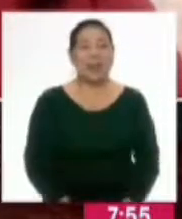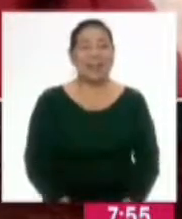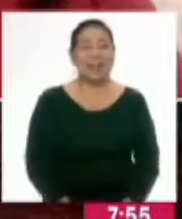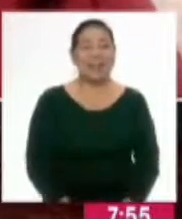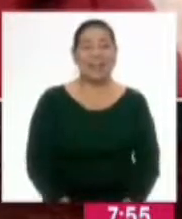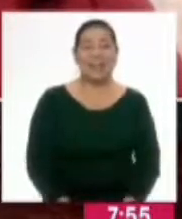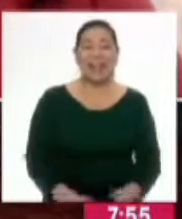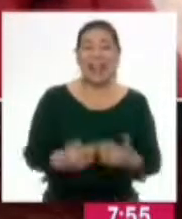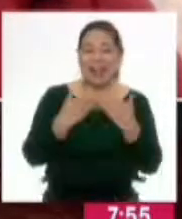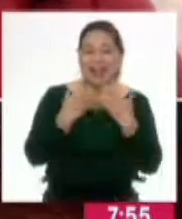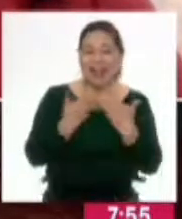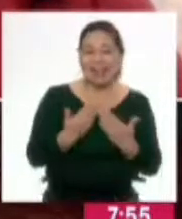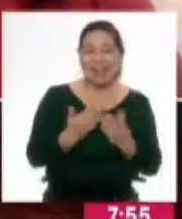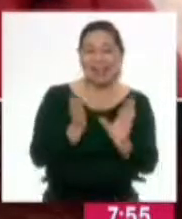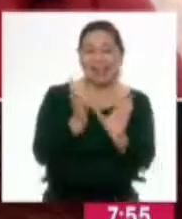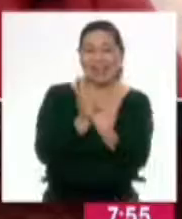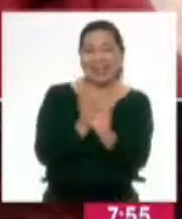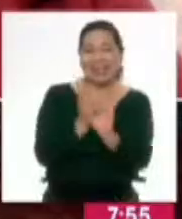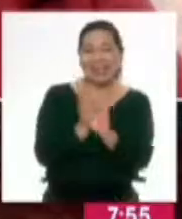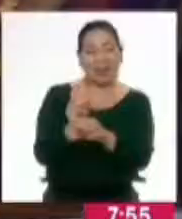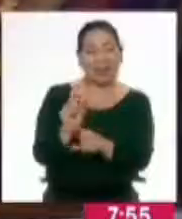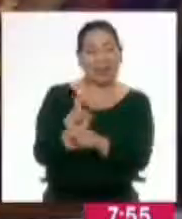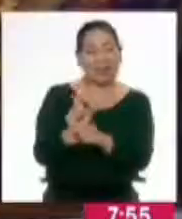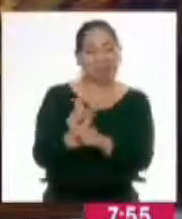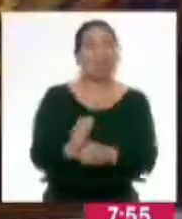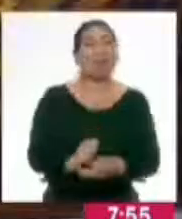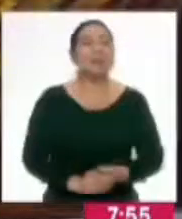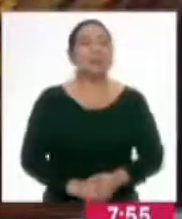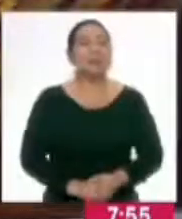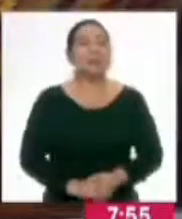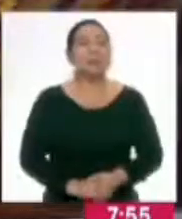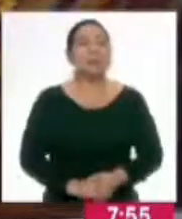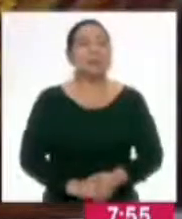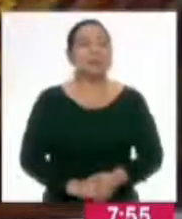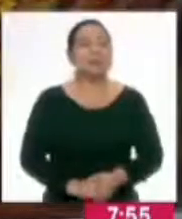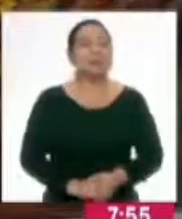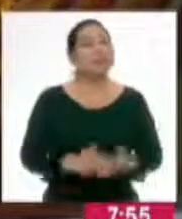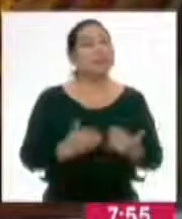amable. Elizabeth Carbonell, psicóloga, educadora, psicoterapeuta, estuvo con nosotros. A continuación...